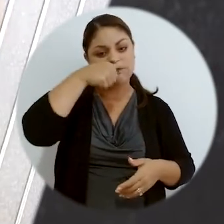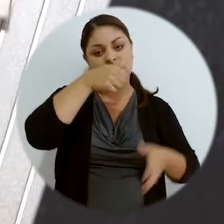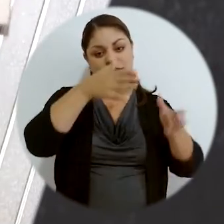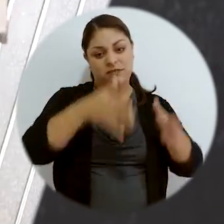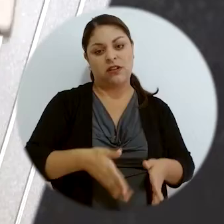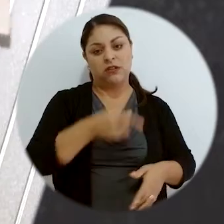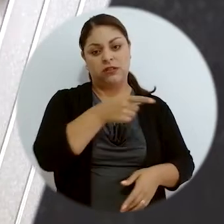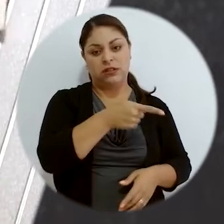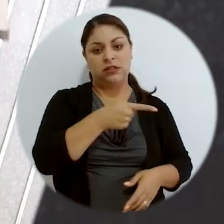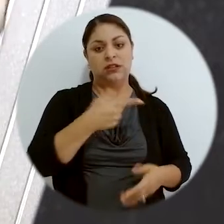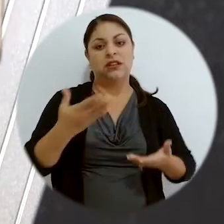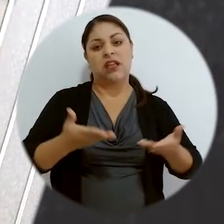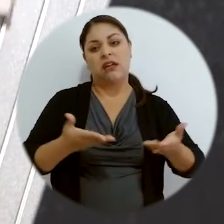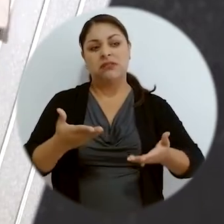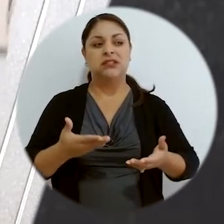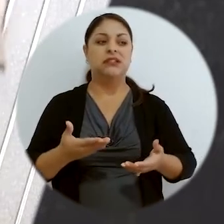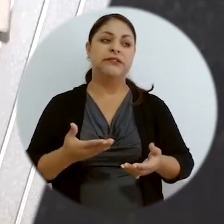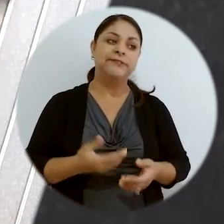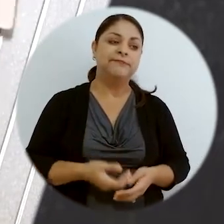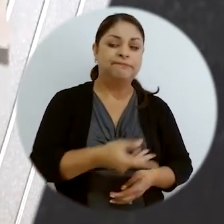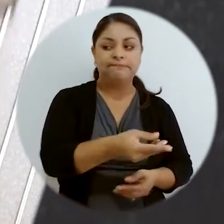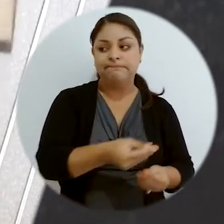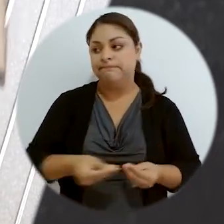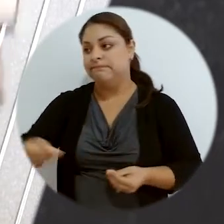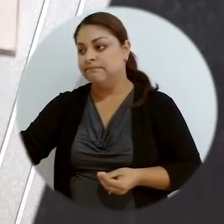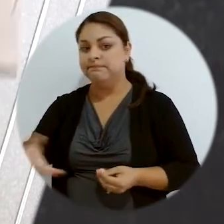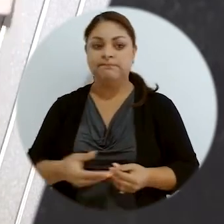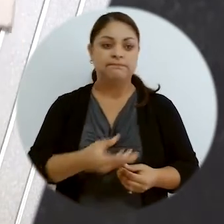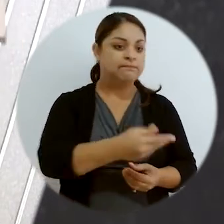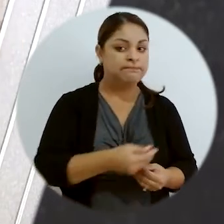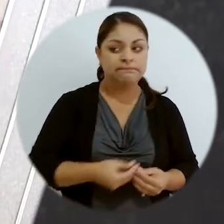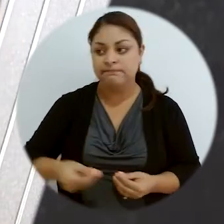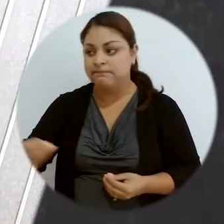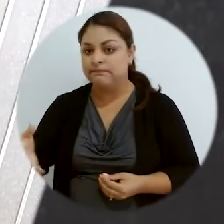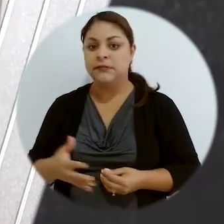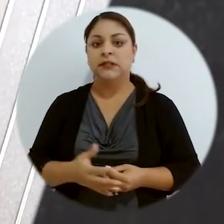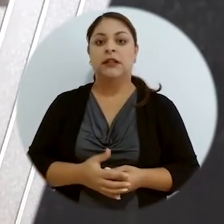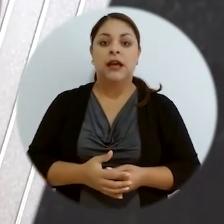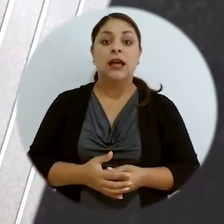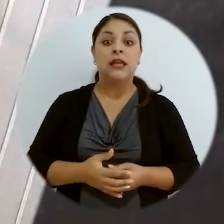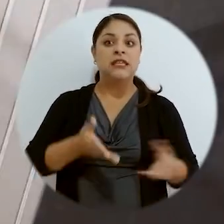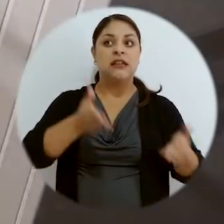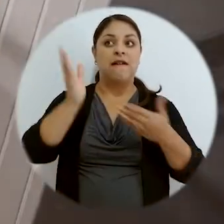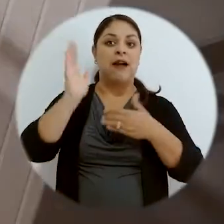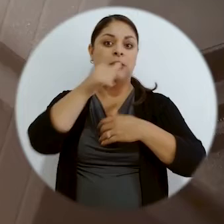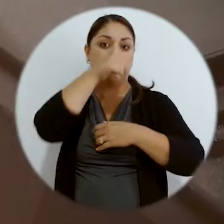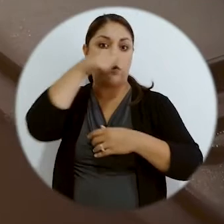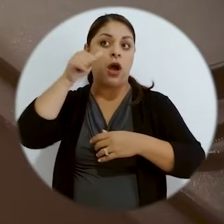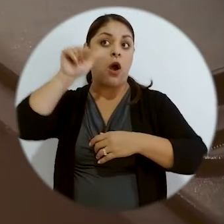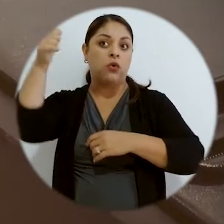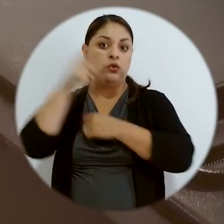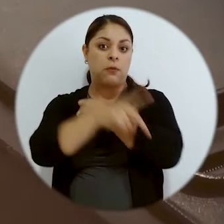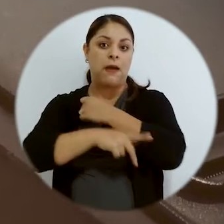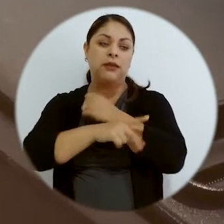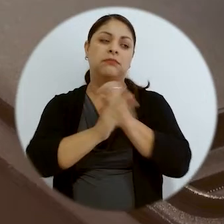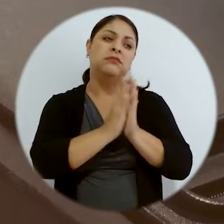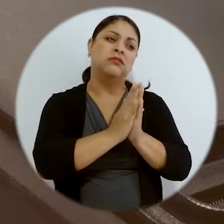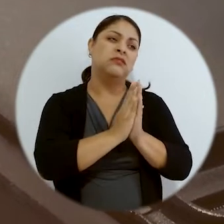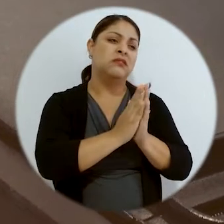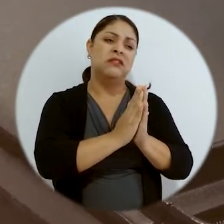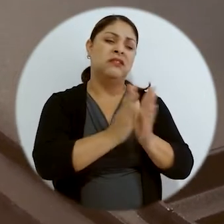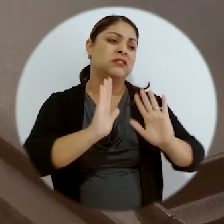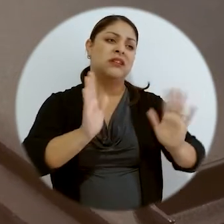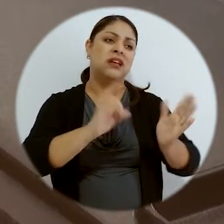narcotraficante. Puede convertirse en una persona que transfiere, que lleva drogas a otro país a cargo de que le quiten la deuda, le blanqueen esa